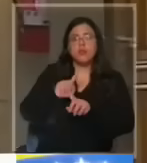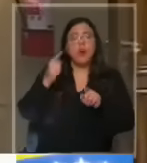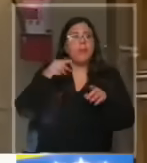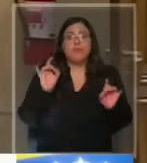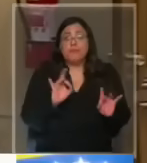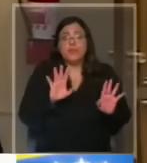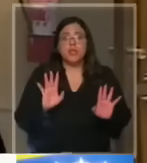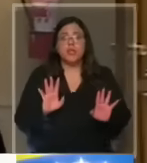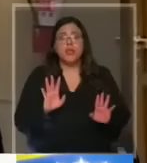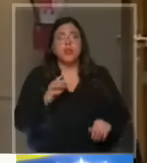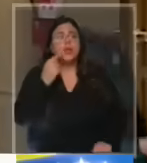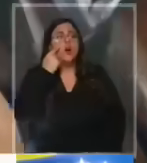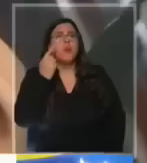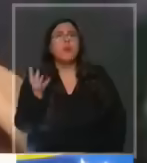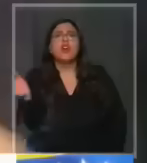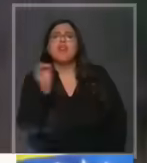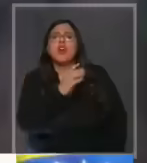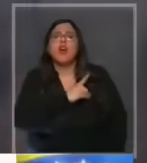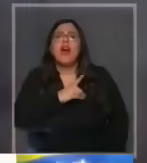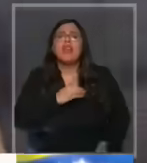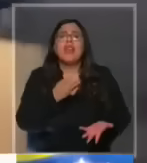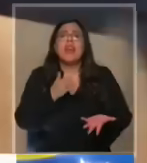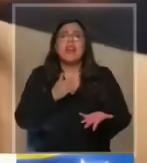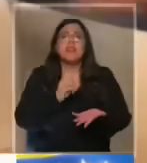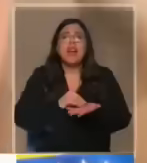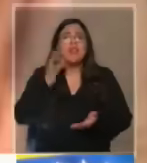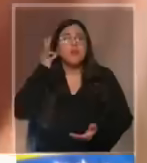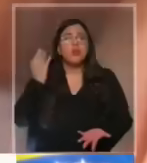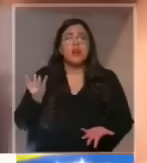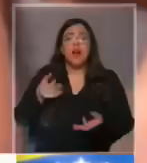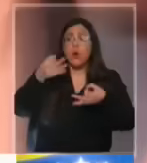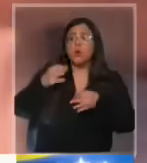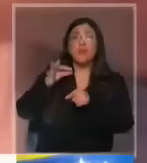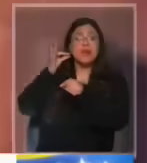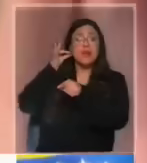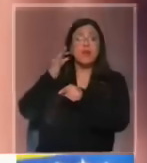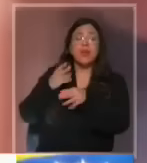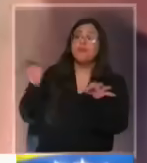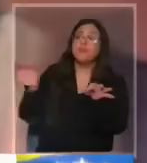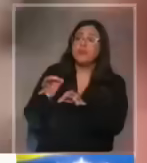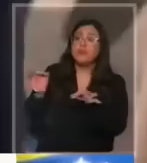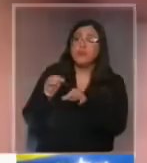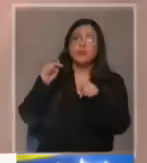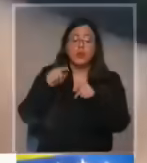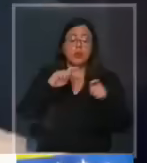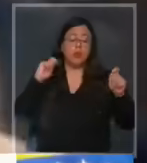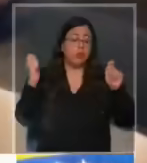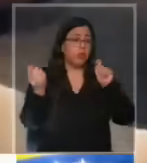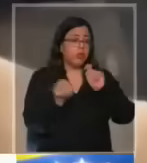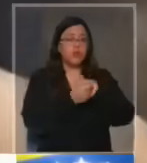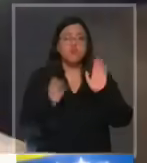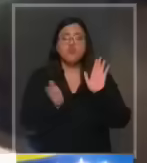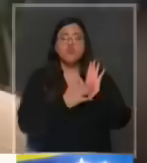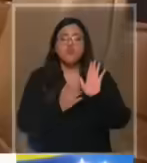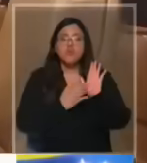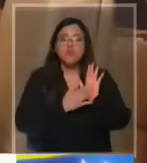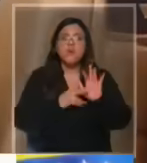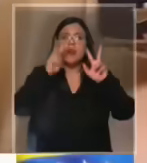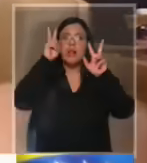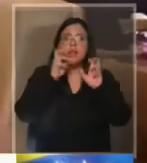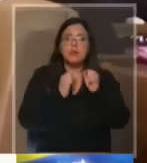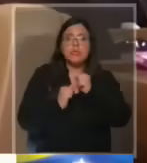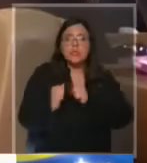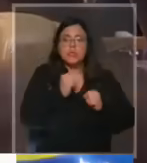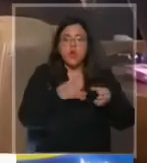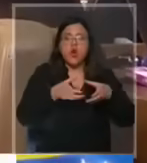en serio, ¿qué dijo la diputada? El recado de la diputada comunista Carmen Hertz se convirtió rápidamente en una evidencia más del nivel de tensión